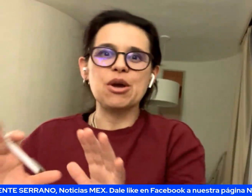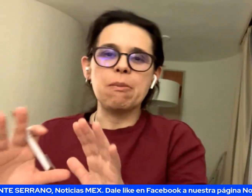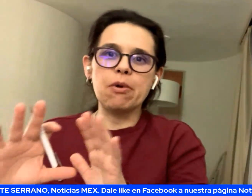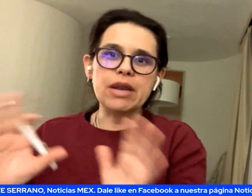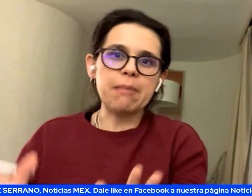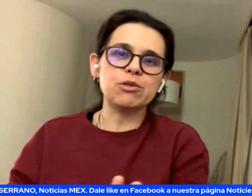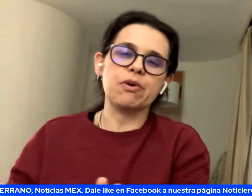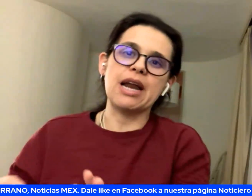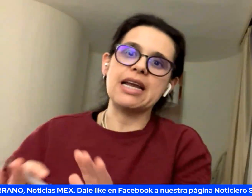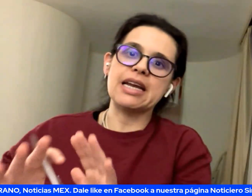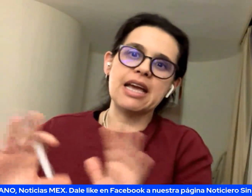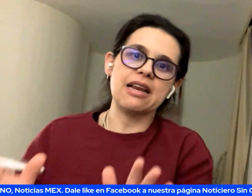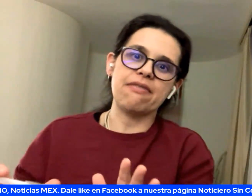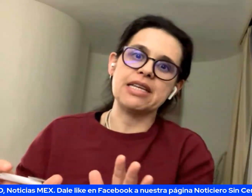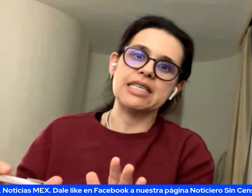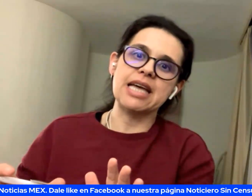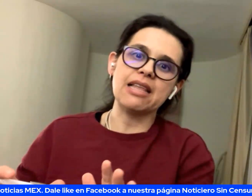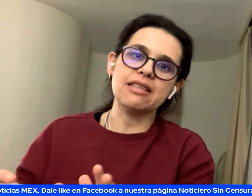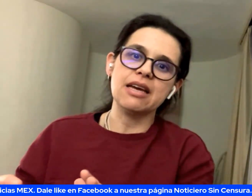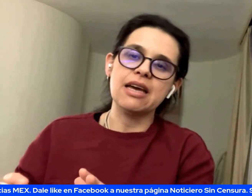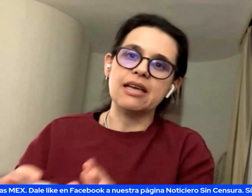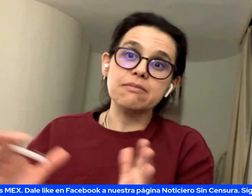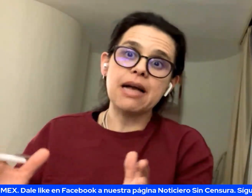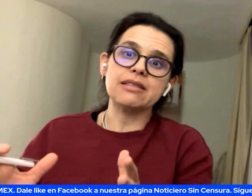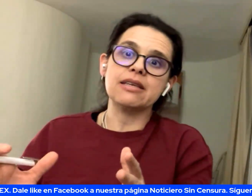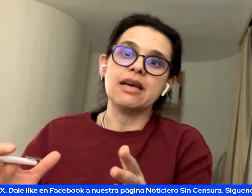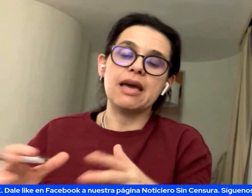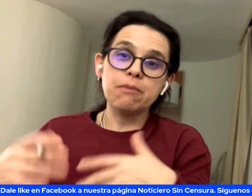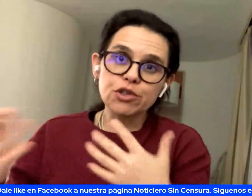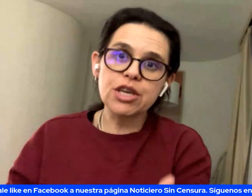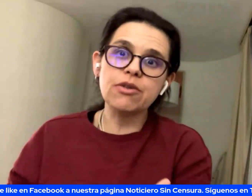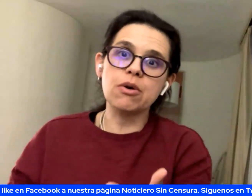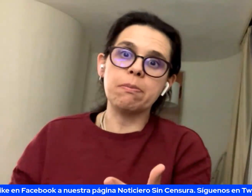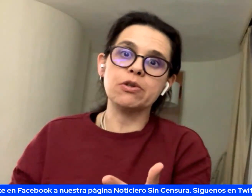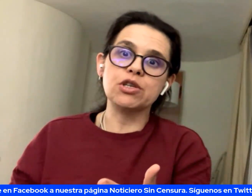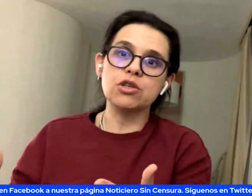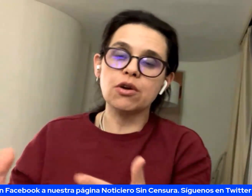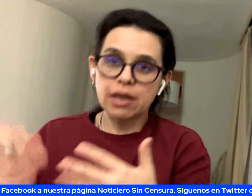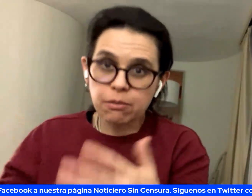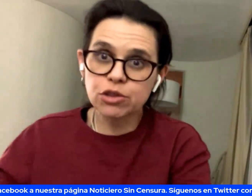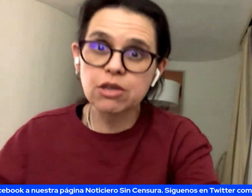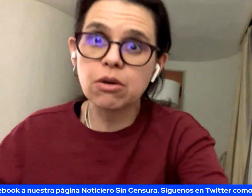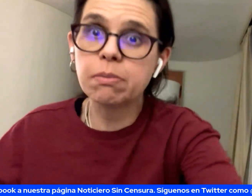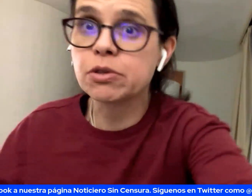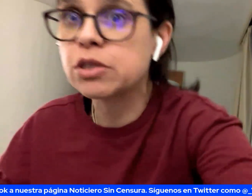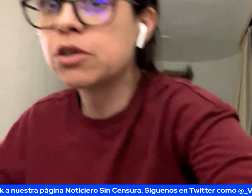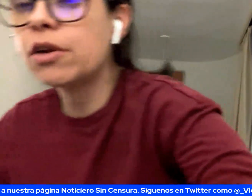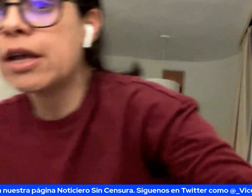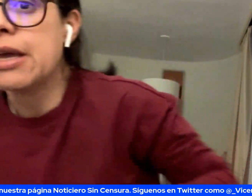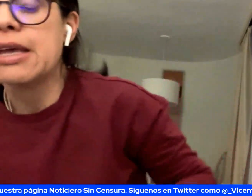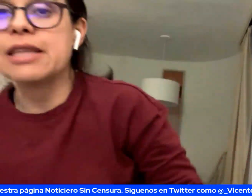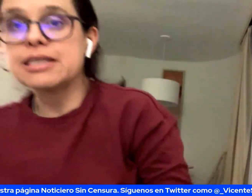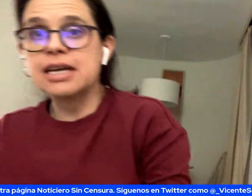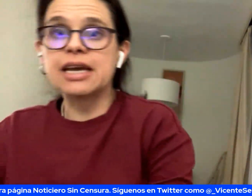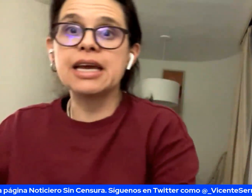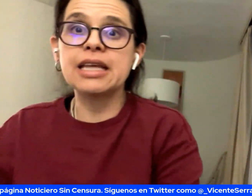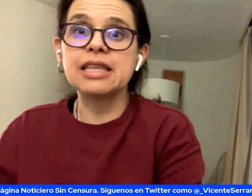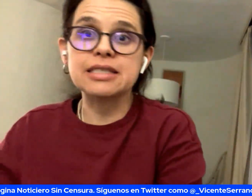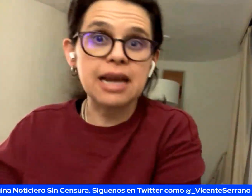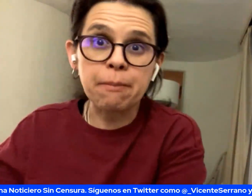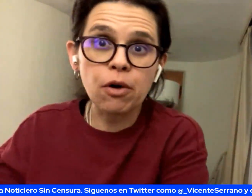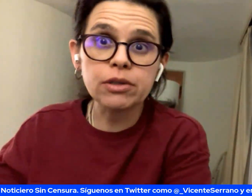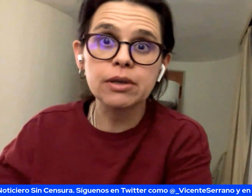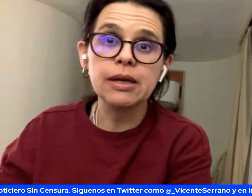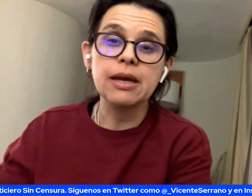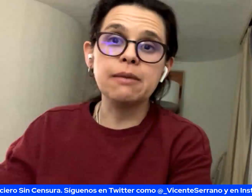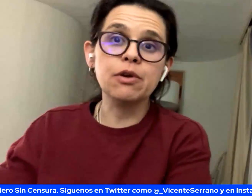Nosotros pugnamos por la alegría y la felicidad. Es más, hemos sido oposición y hemos sido oposición desde